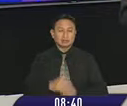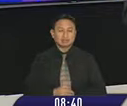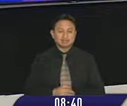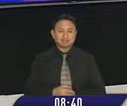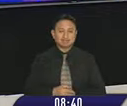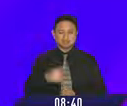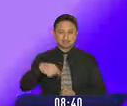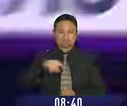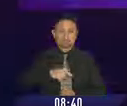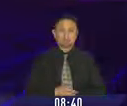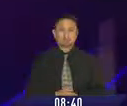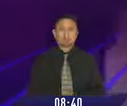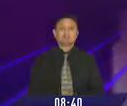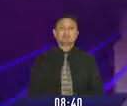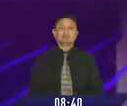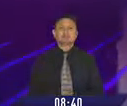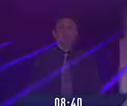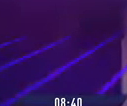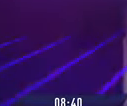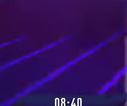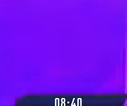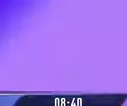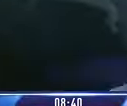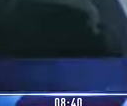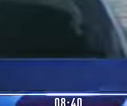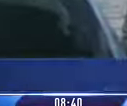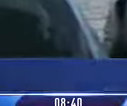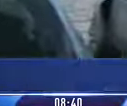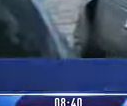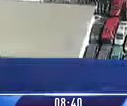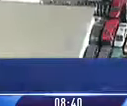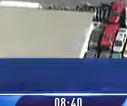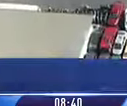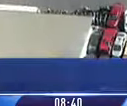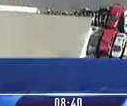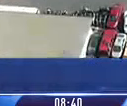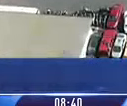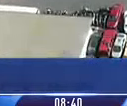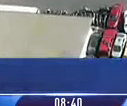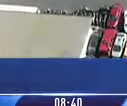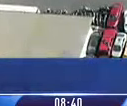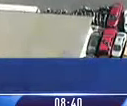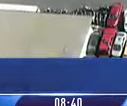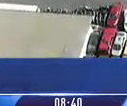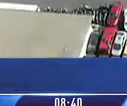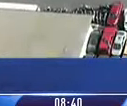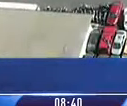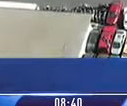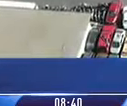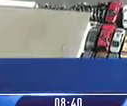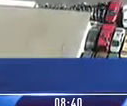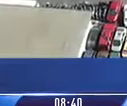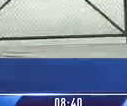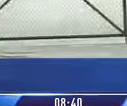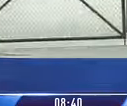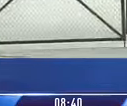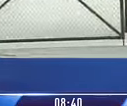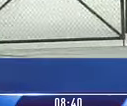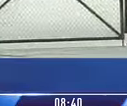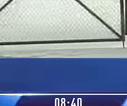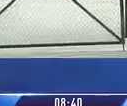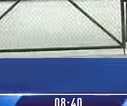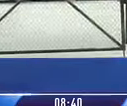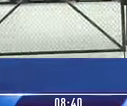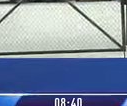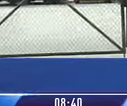venimos. El municipio de Quito analiza combatir casos de corrupción en la Agencia Metropolitana de Tránsito. Al volver le contamos